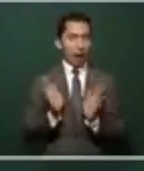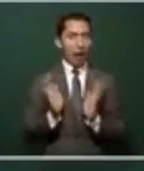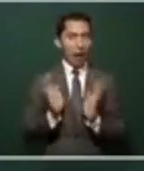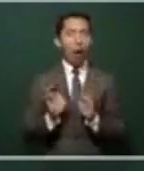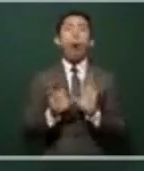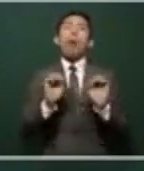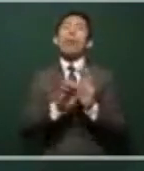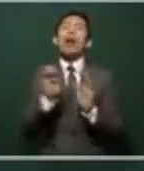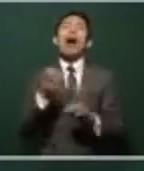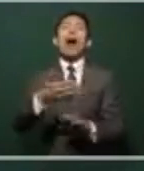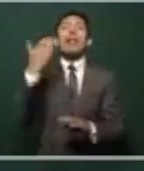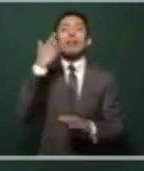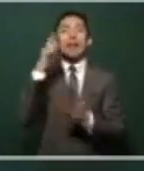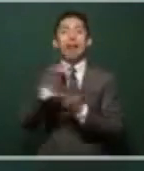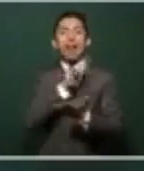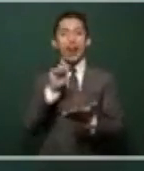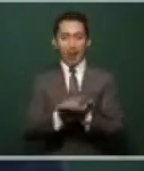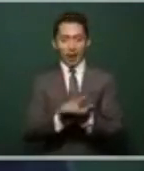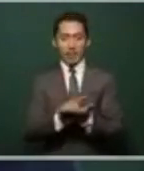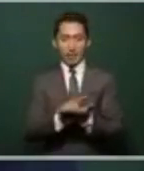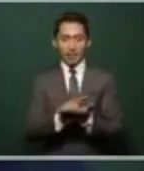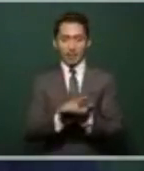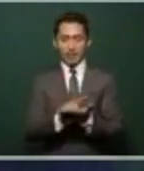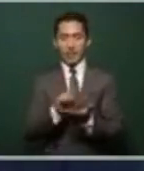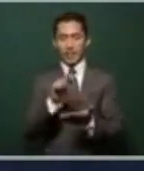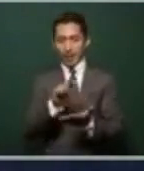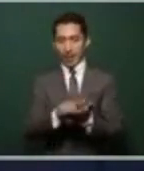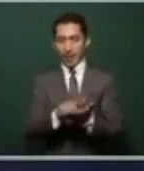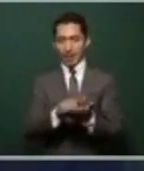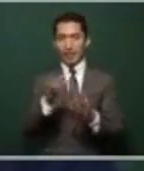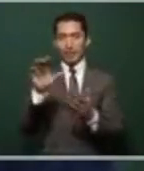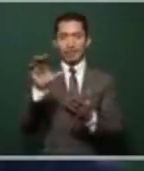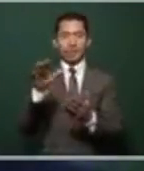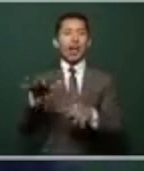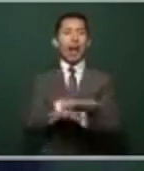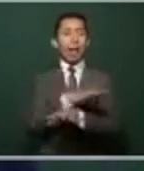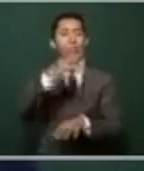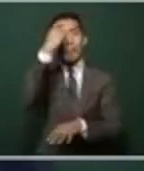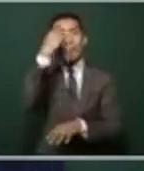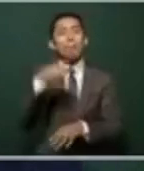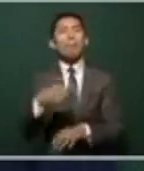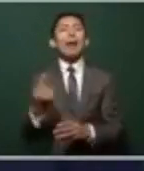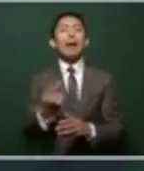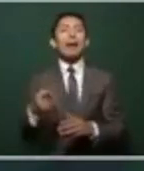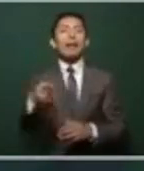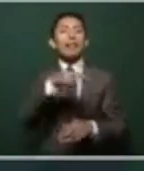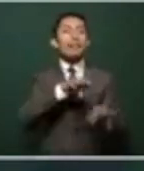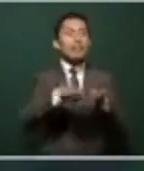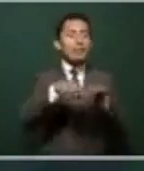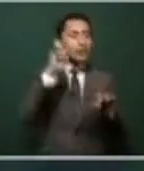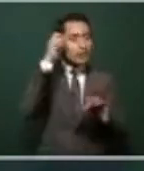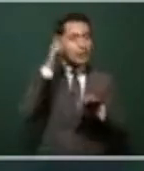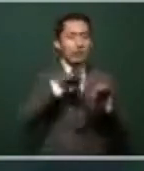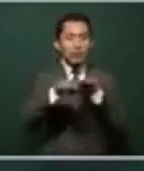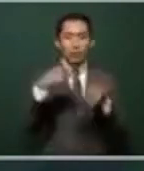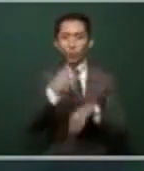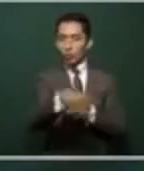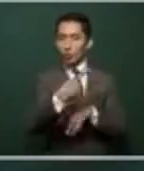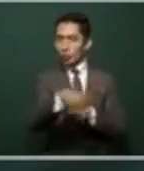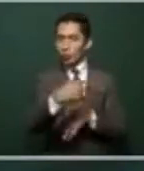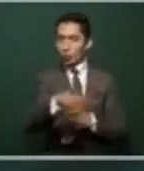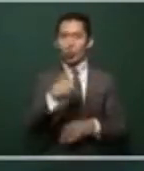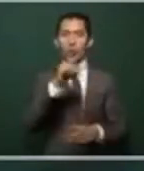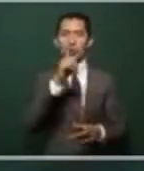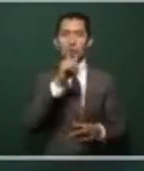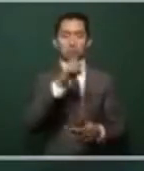una reforma constitucional para que los trabajadores puedan elegir libremente, con voto